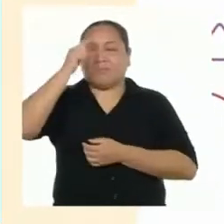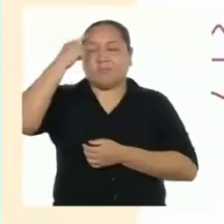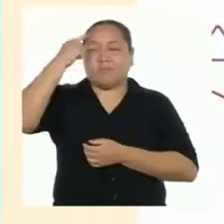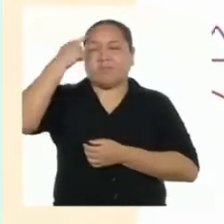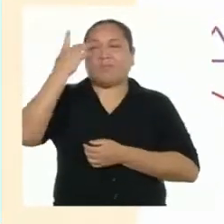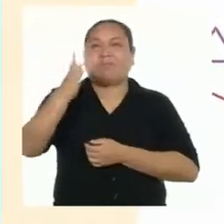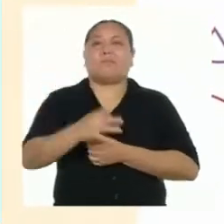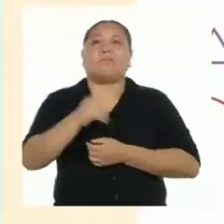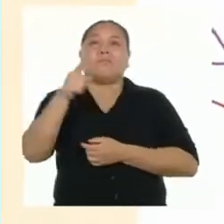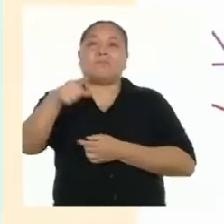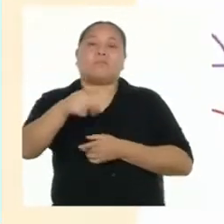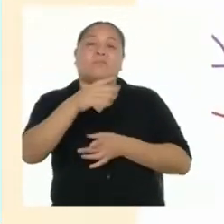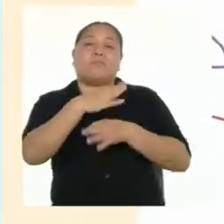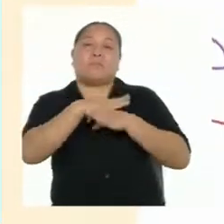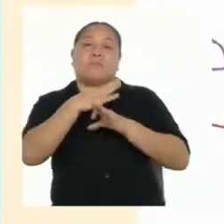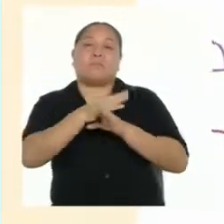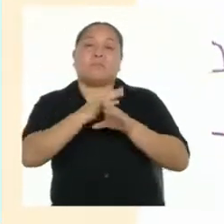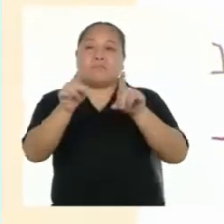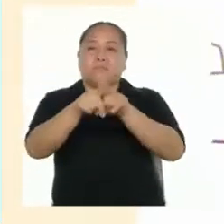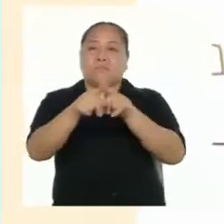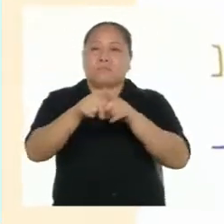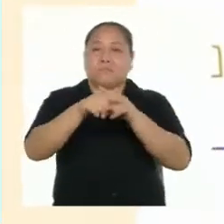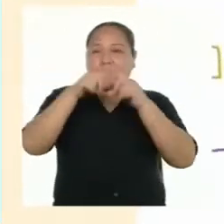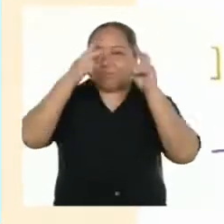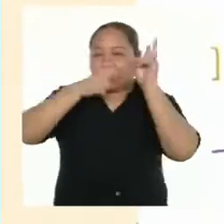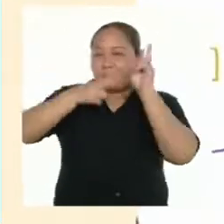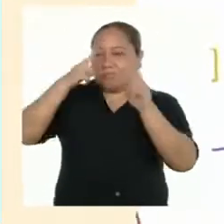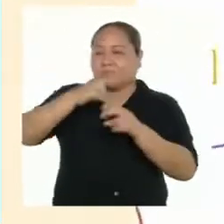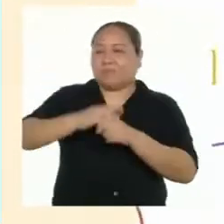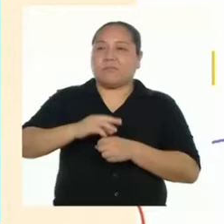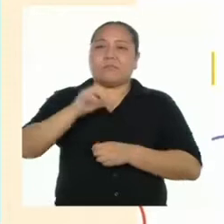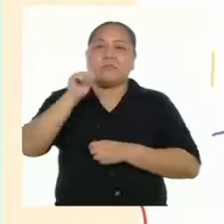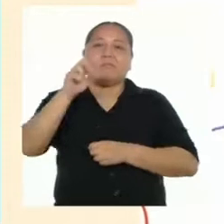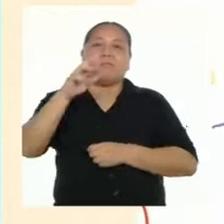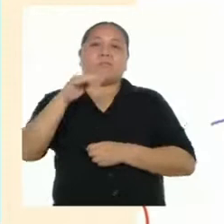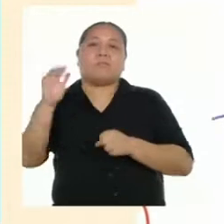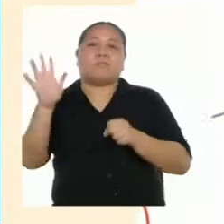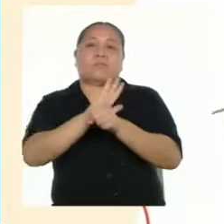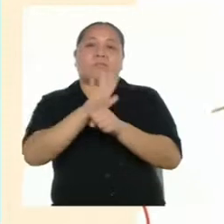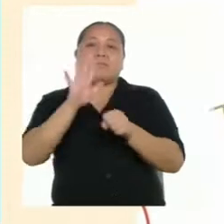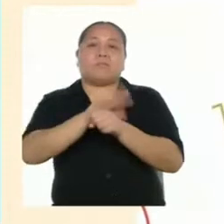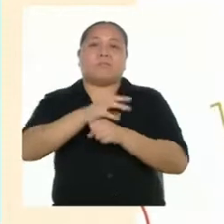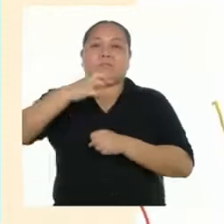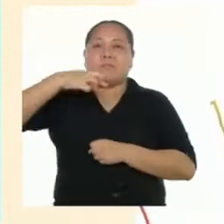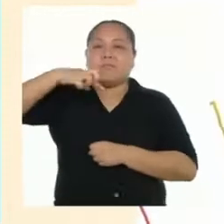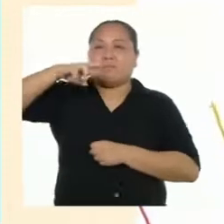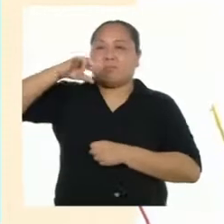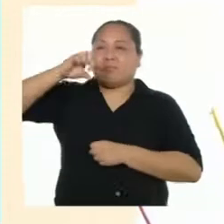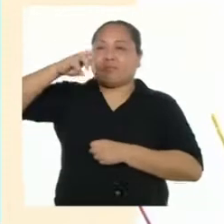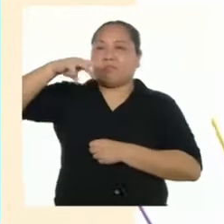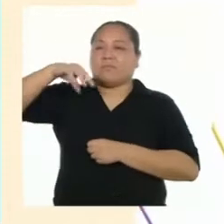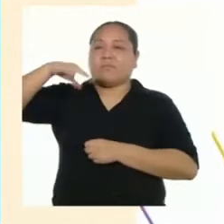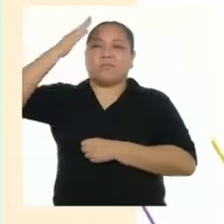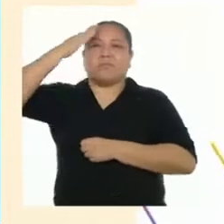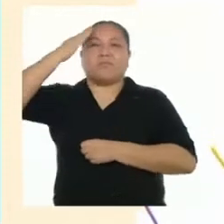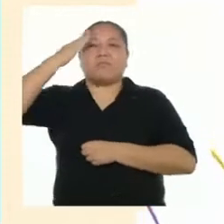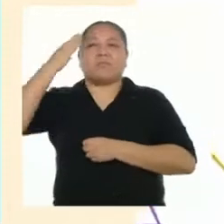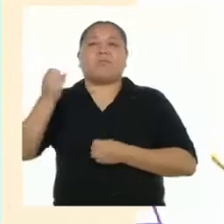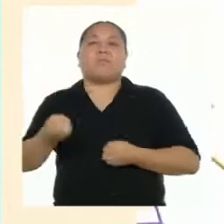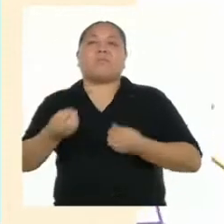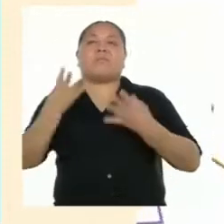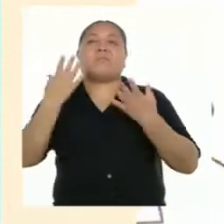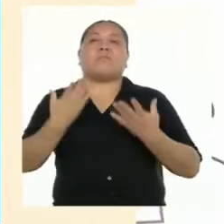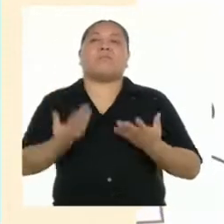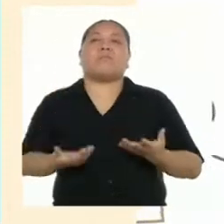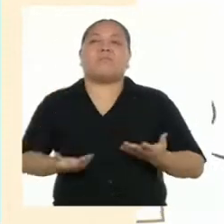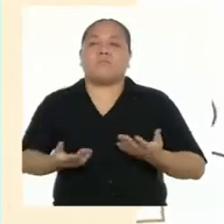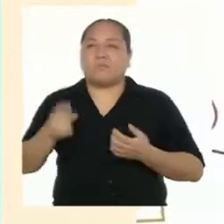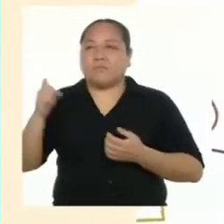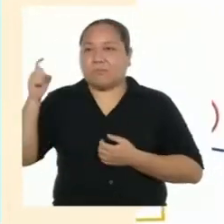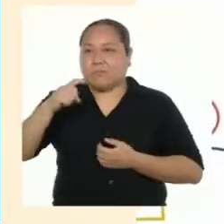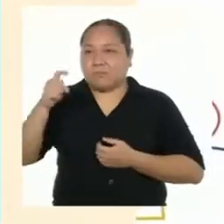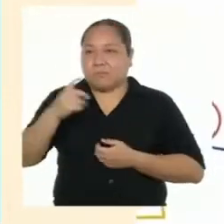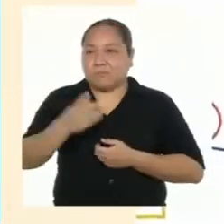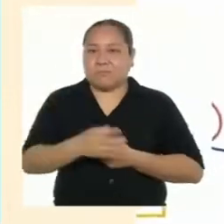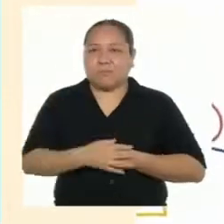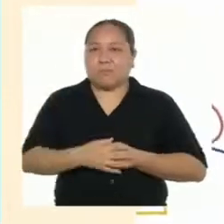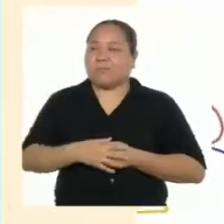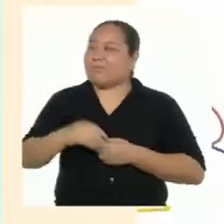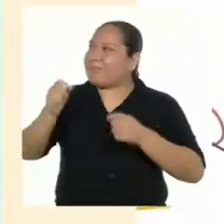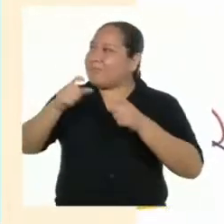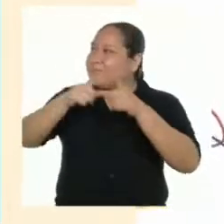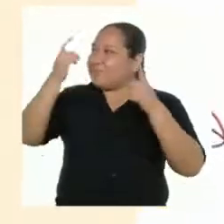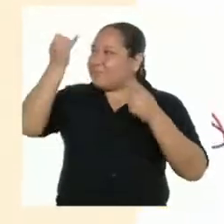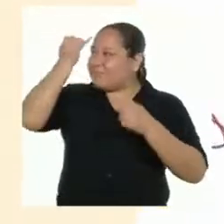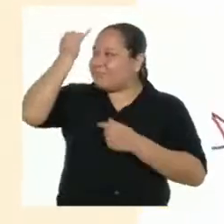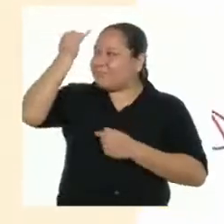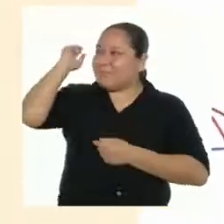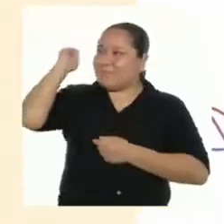hacer. De esta manera, también calcularemos el área total del prisma para saber cuánto forro va a ser necesario. Gran idea,